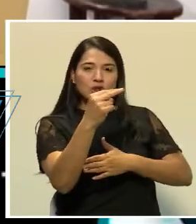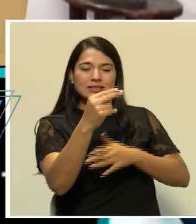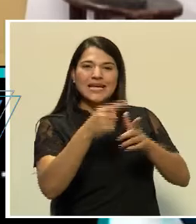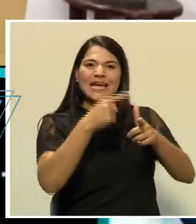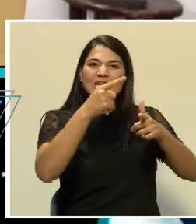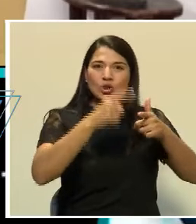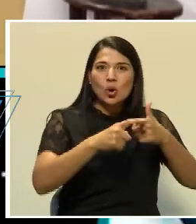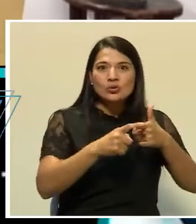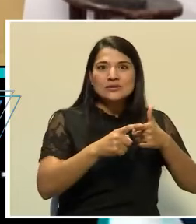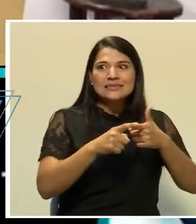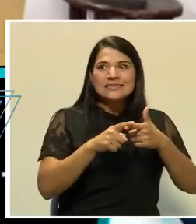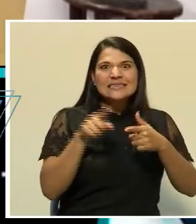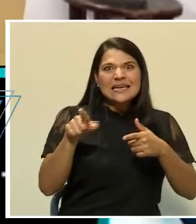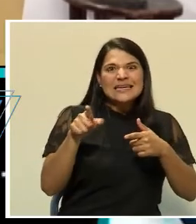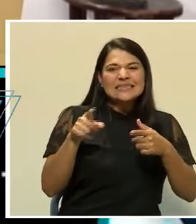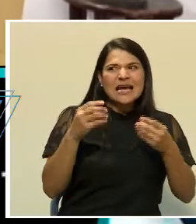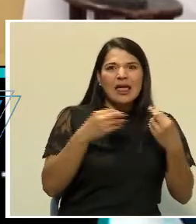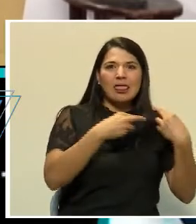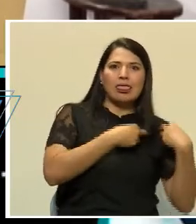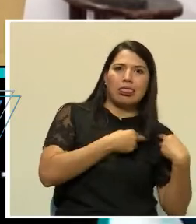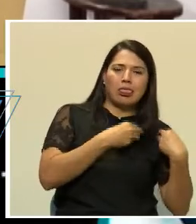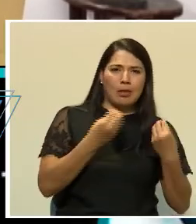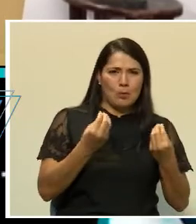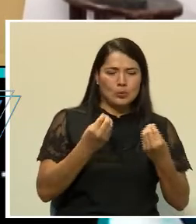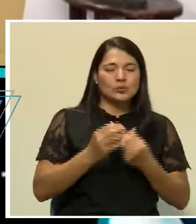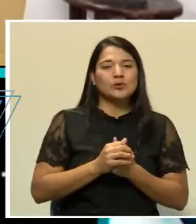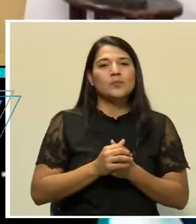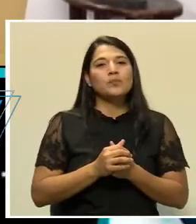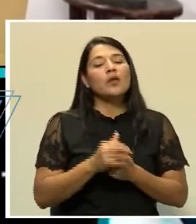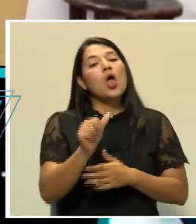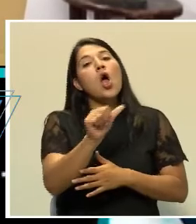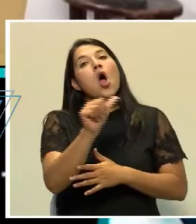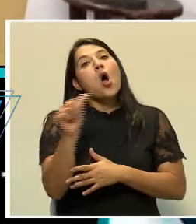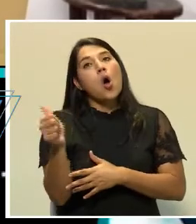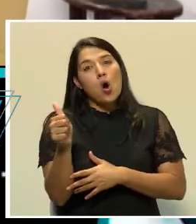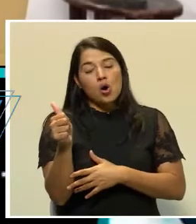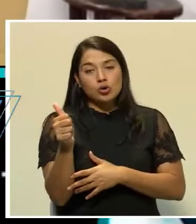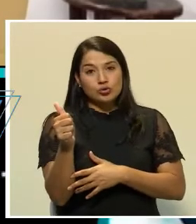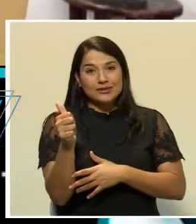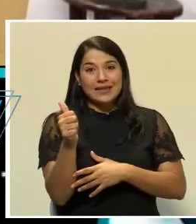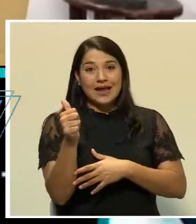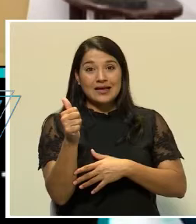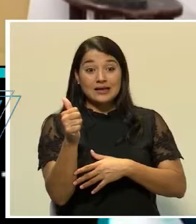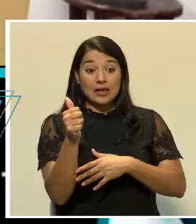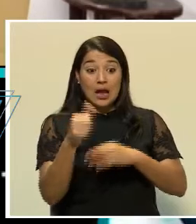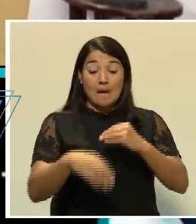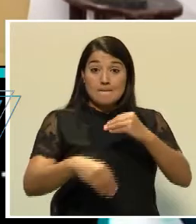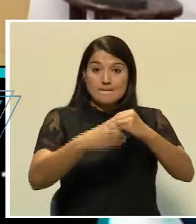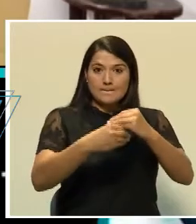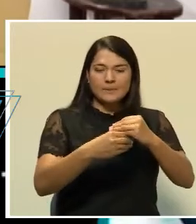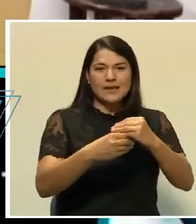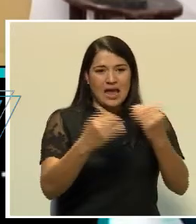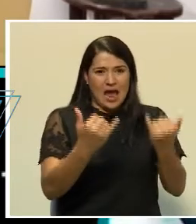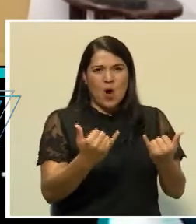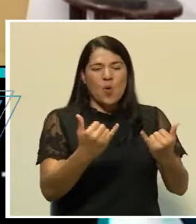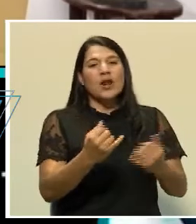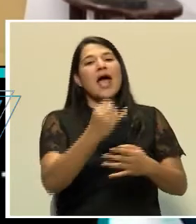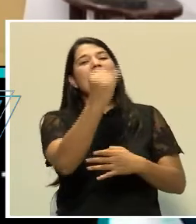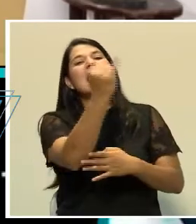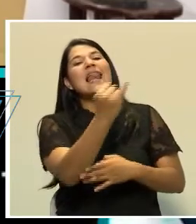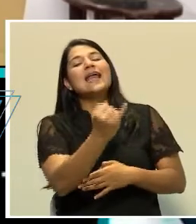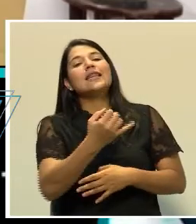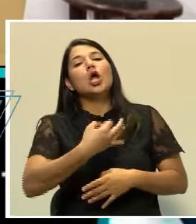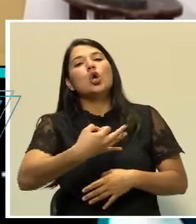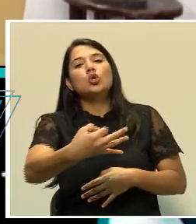tenía una carga muy fuerte. Otro de los aportes del siglo XX y del siglo XXI es el arte cotidiano, que